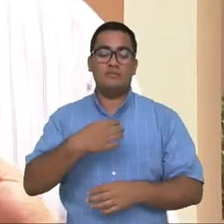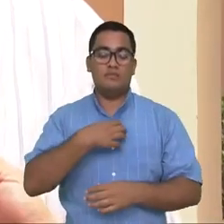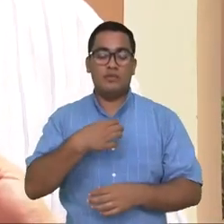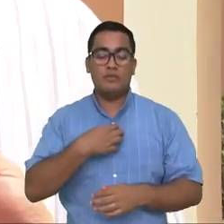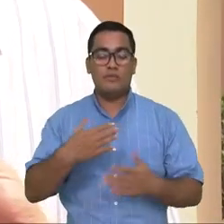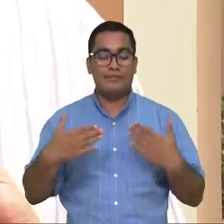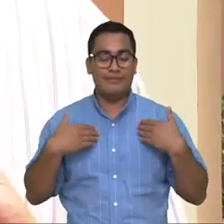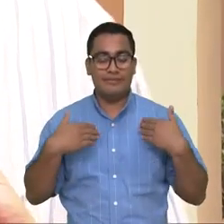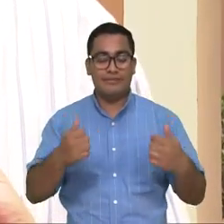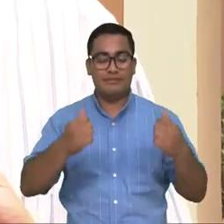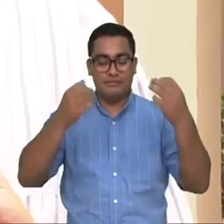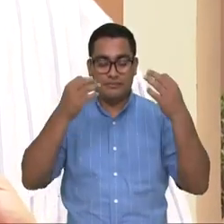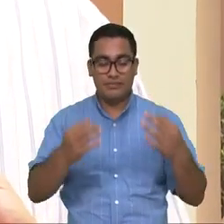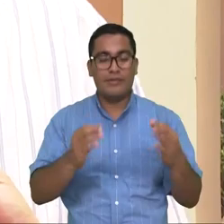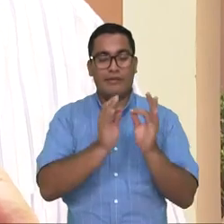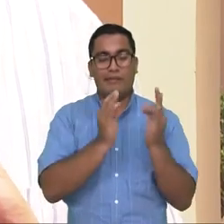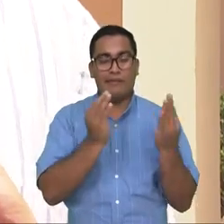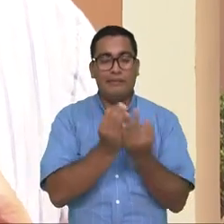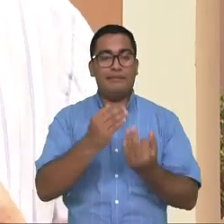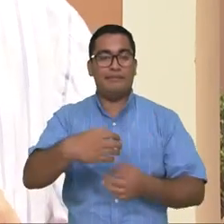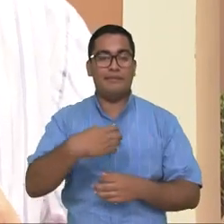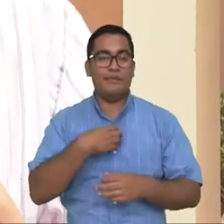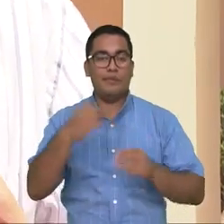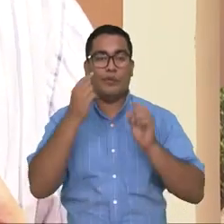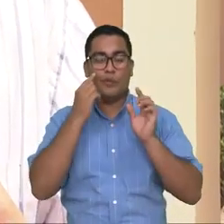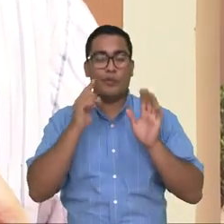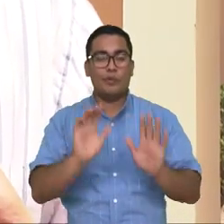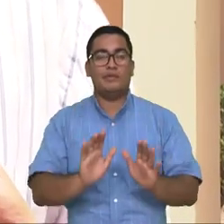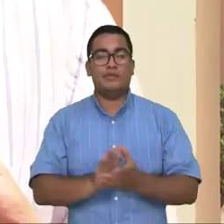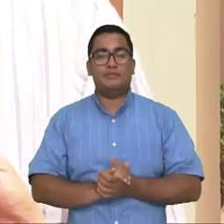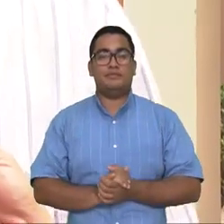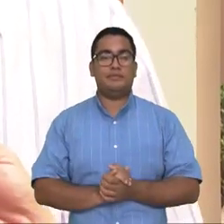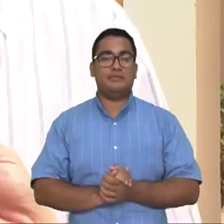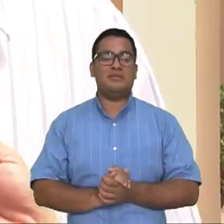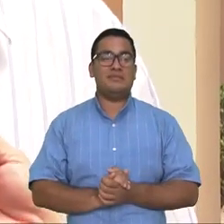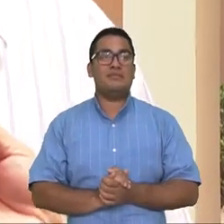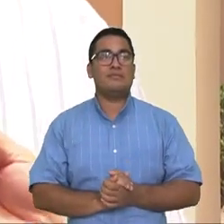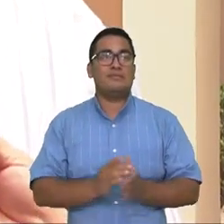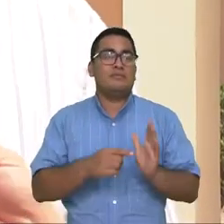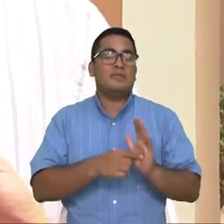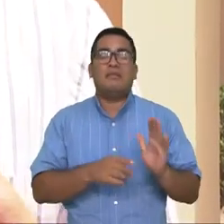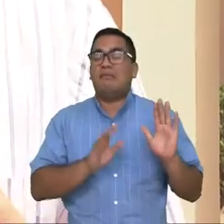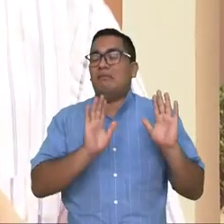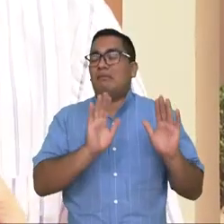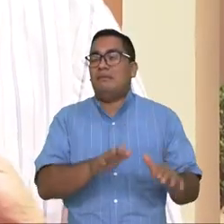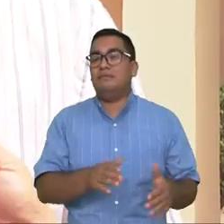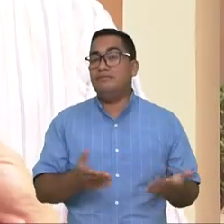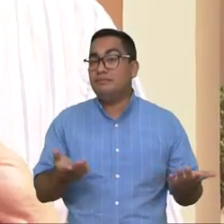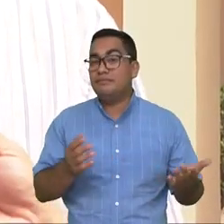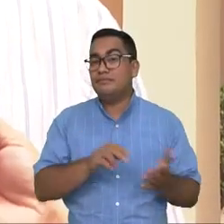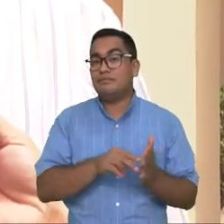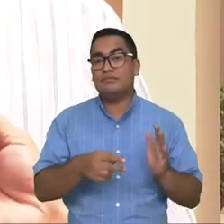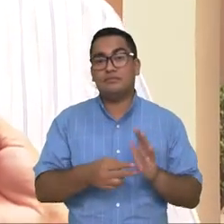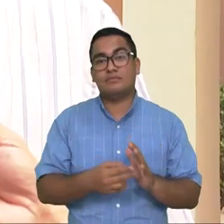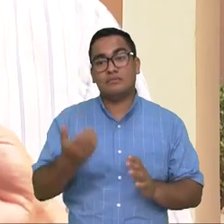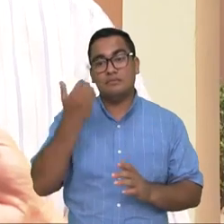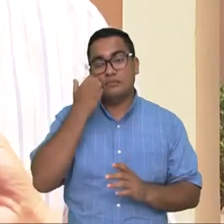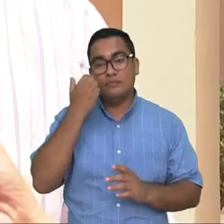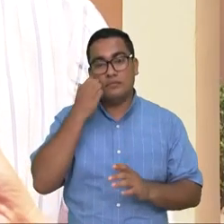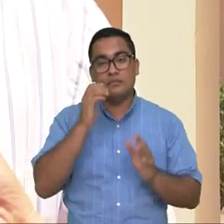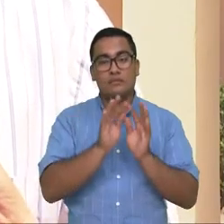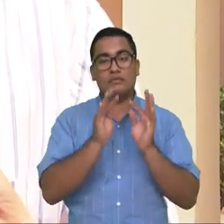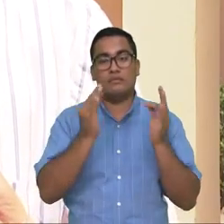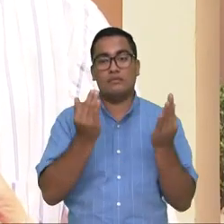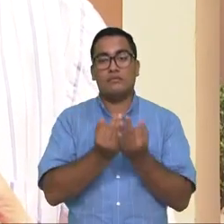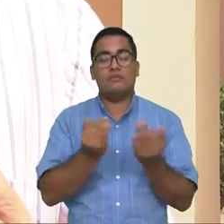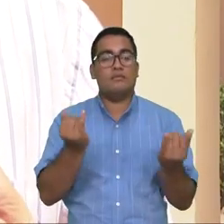la empresa, por su familia, porque imagínense que si una persona no lo hace, esa persona está llevando ese virus a su familia, donde tal vez